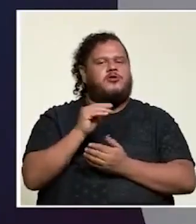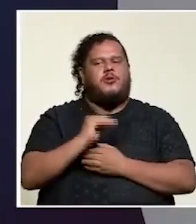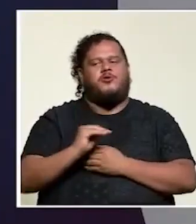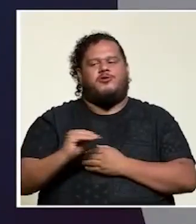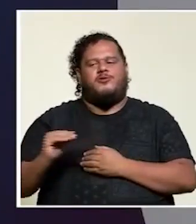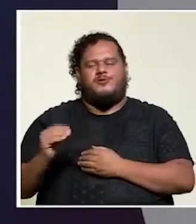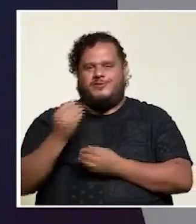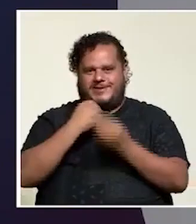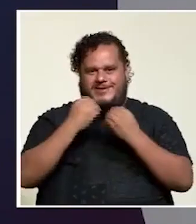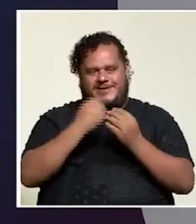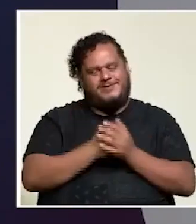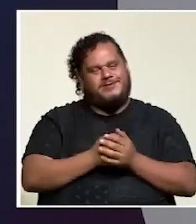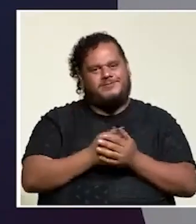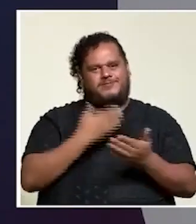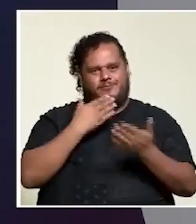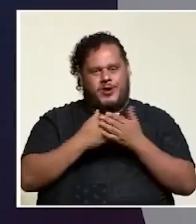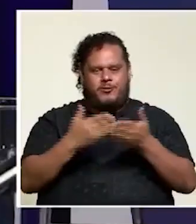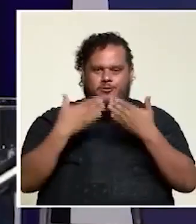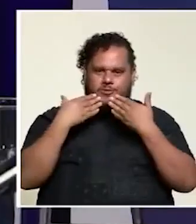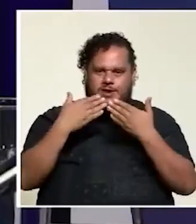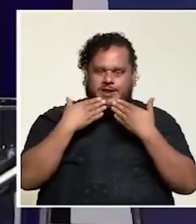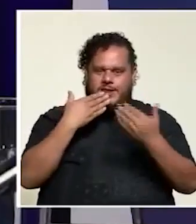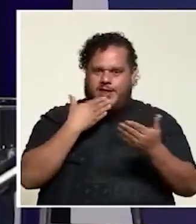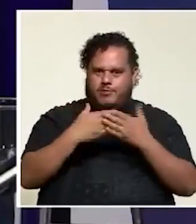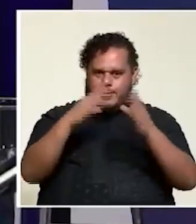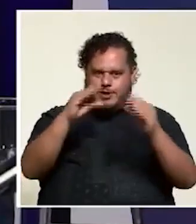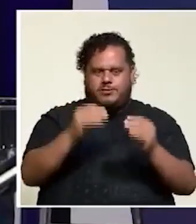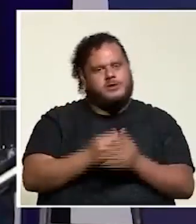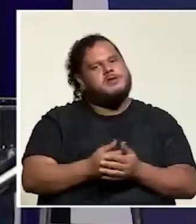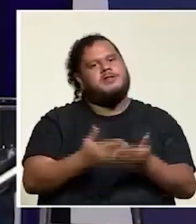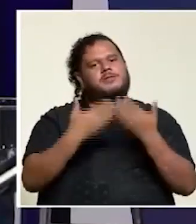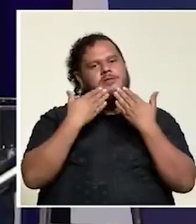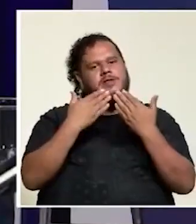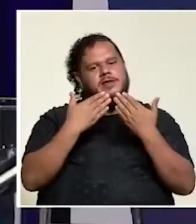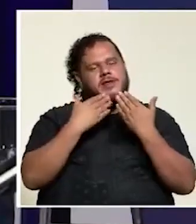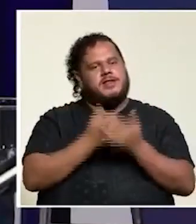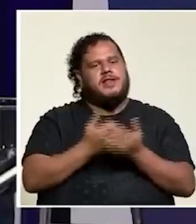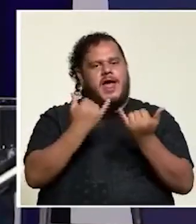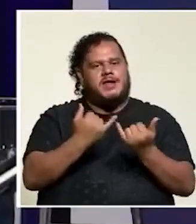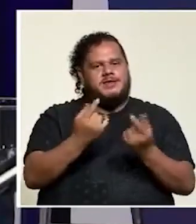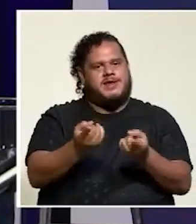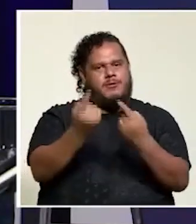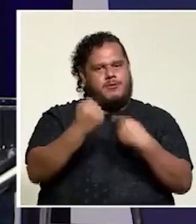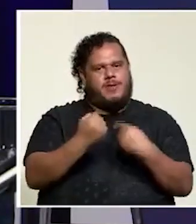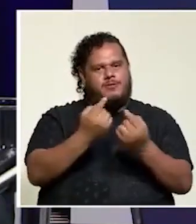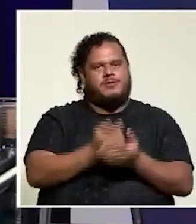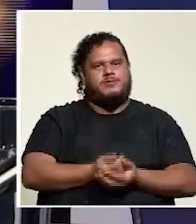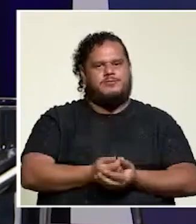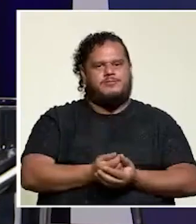chiquitos. Así es. Gracias, don Eliezer. Buenas noches. Muchas gracias a ustedes. Ya volvemos.